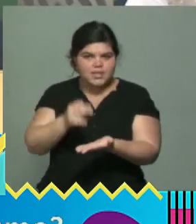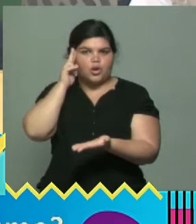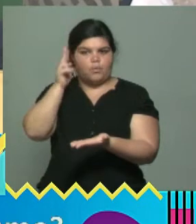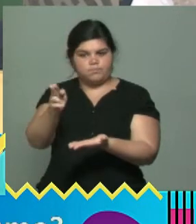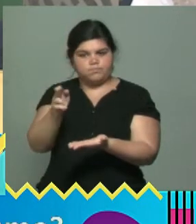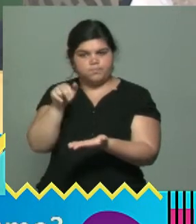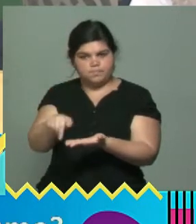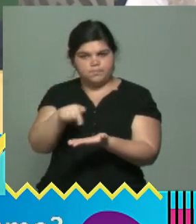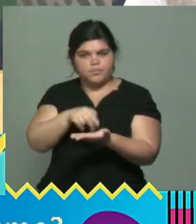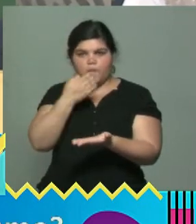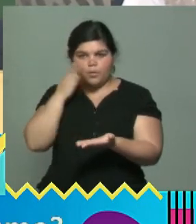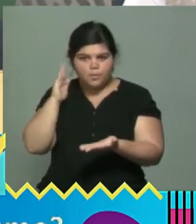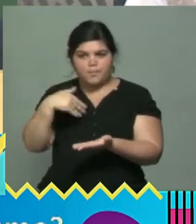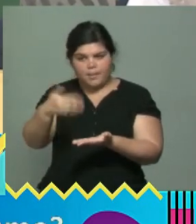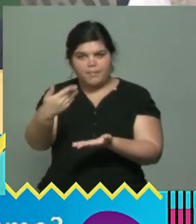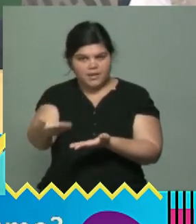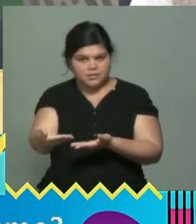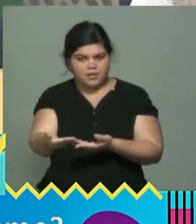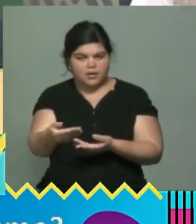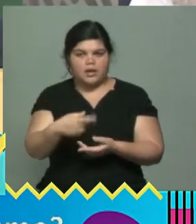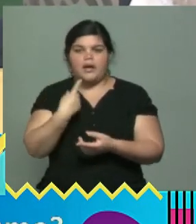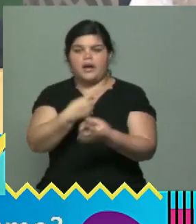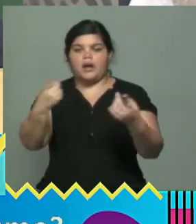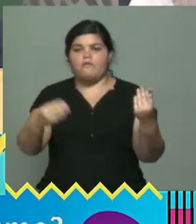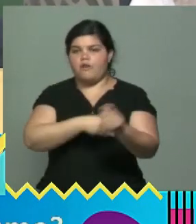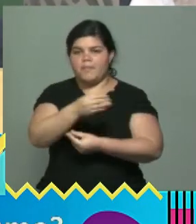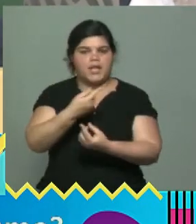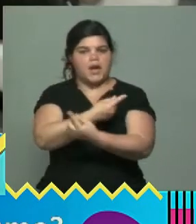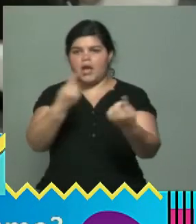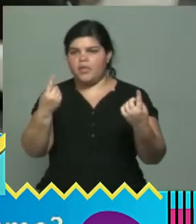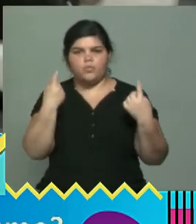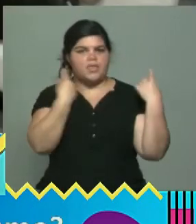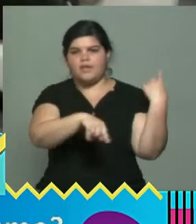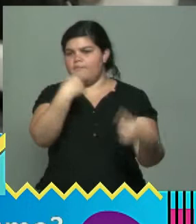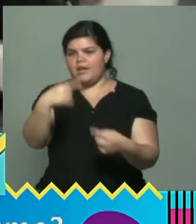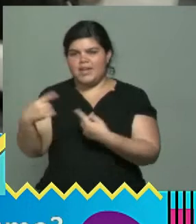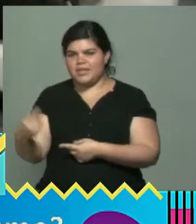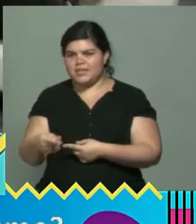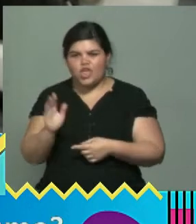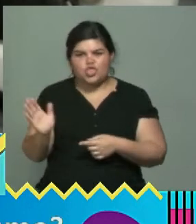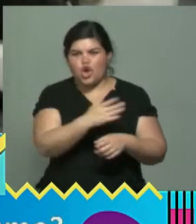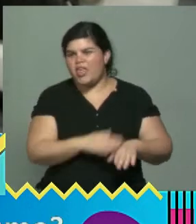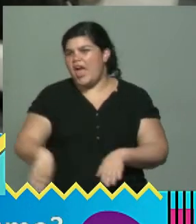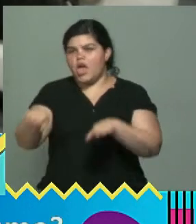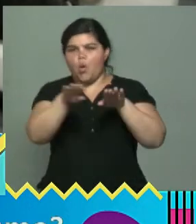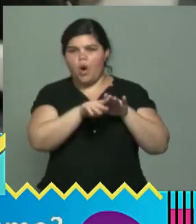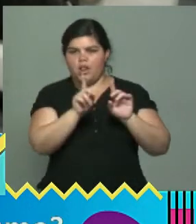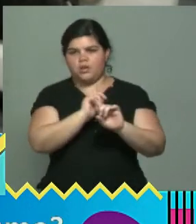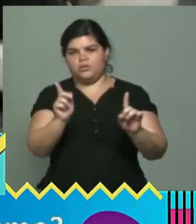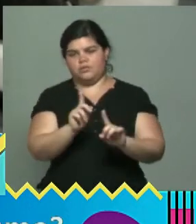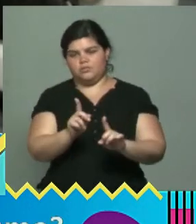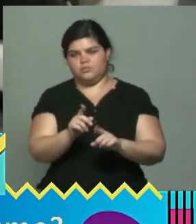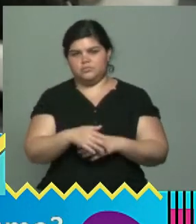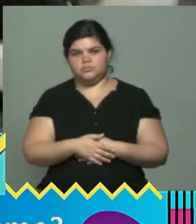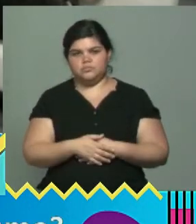es una estrategia aparte, no todos acceden o se trabaja de la misma forma con los mismos circuitos estatales, y bueno, es como te digo, cada